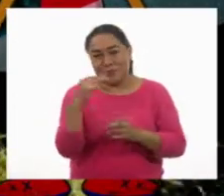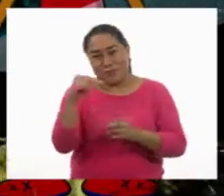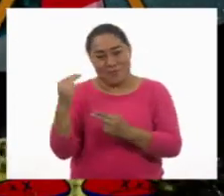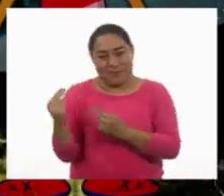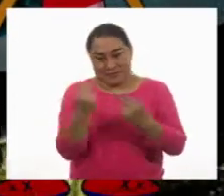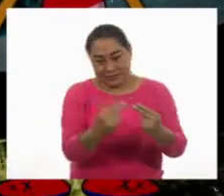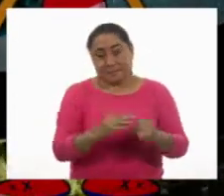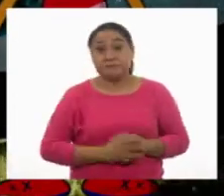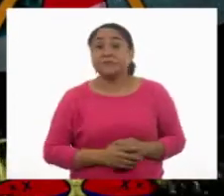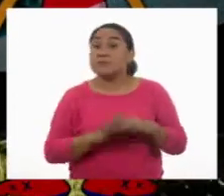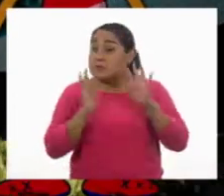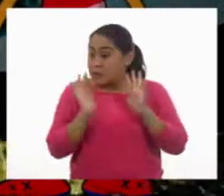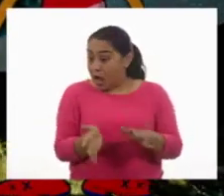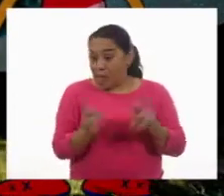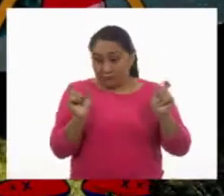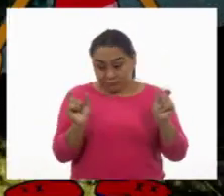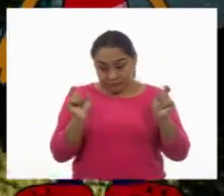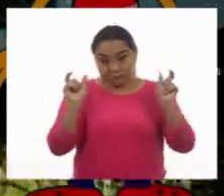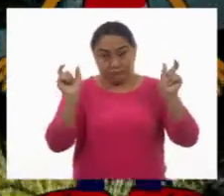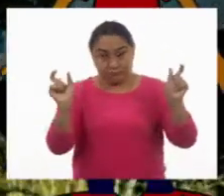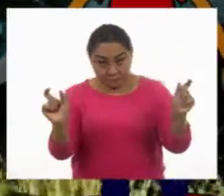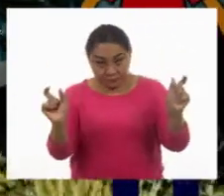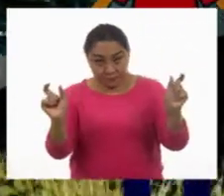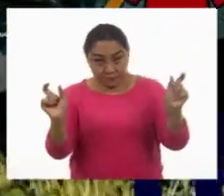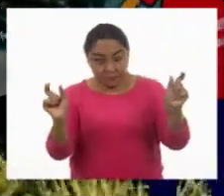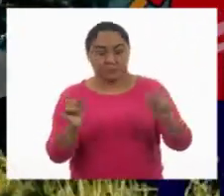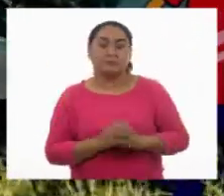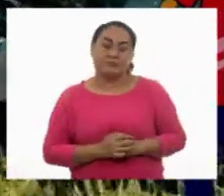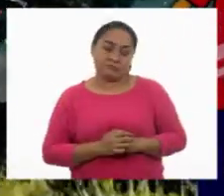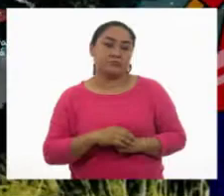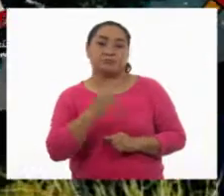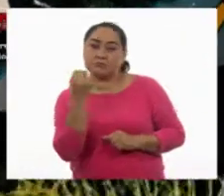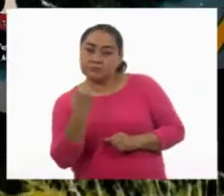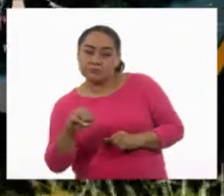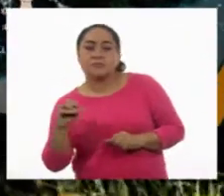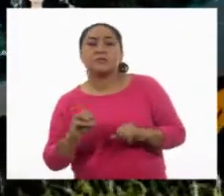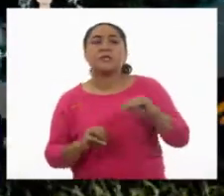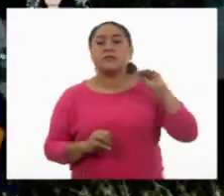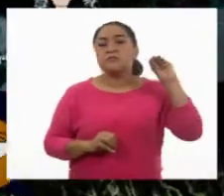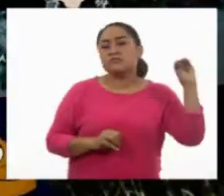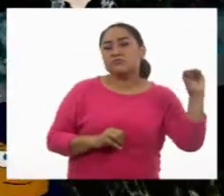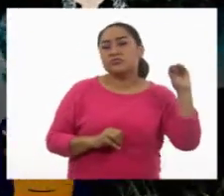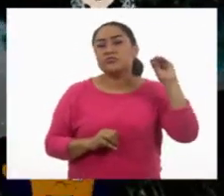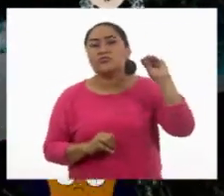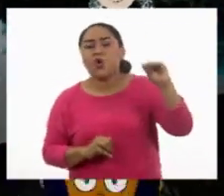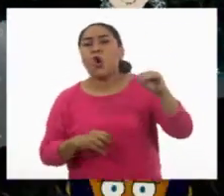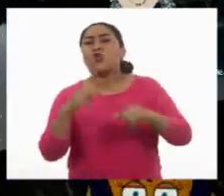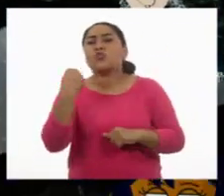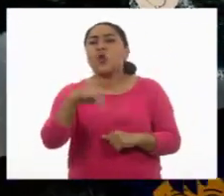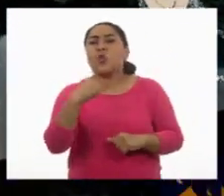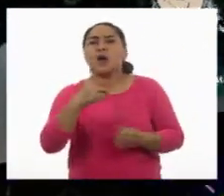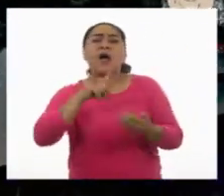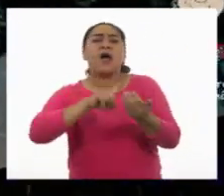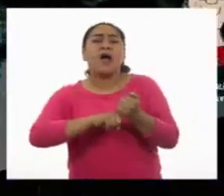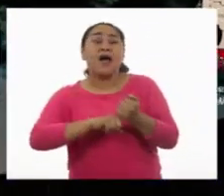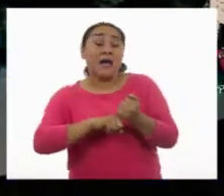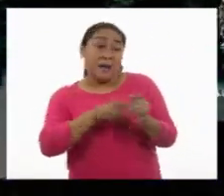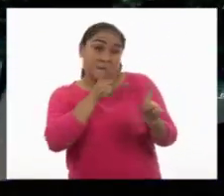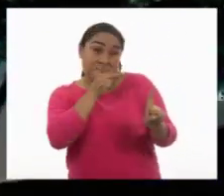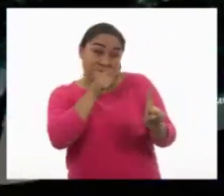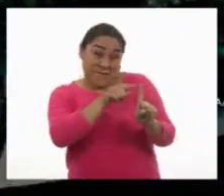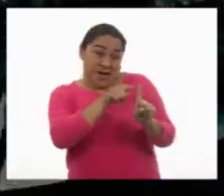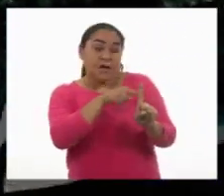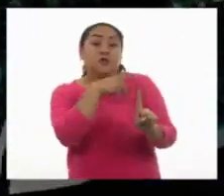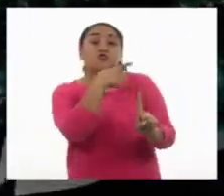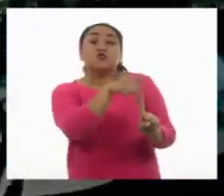Después de que tienes esas dos ramas, tienes que poner los nombres de los papás de tu